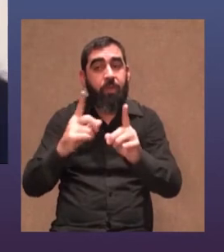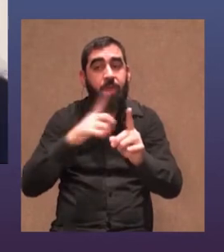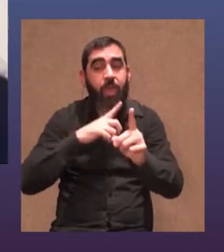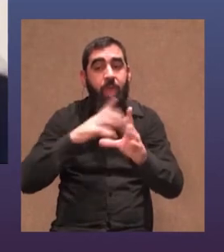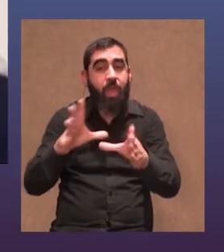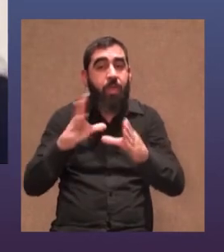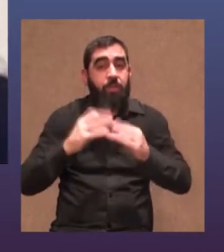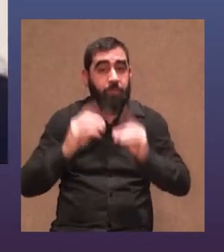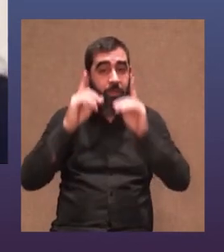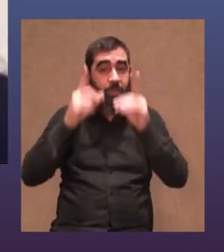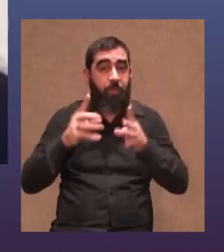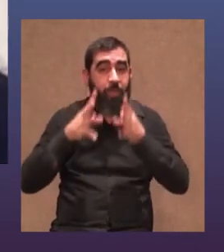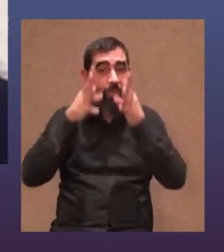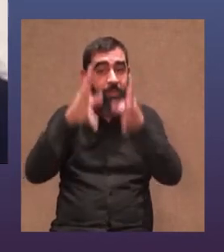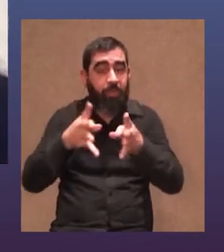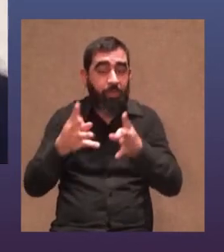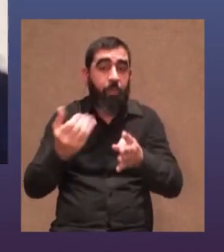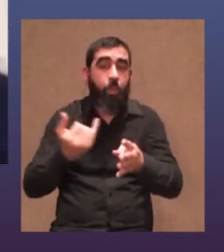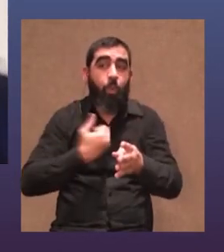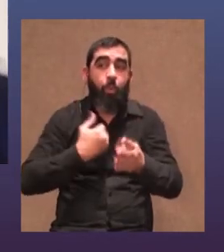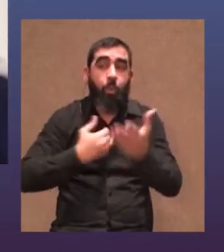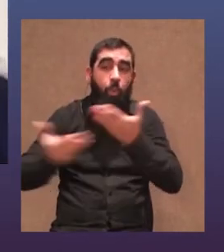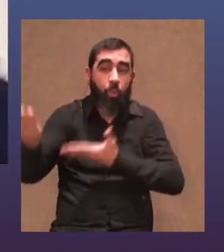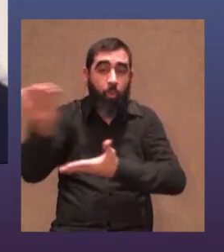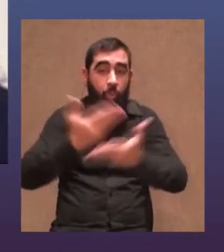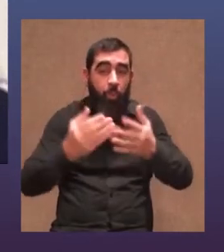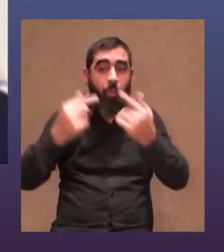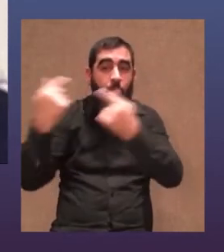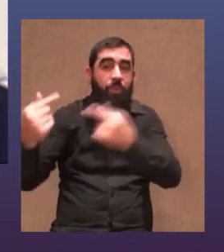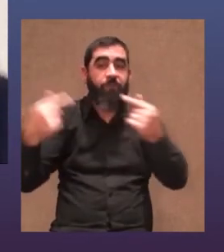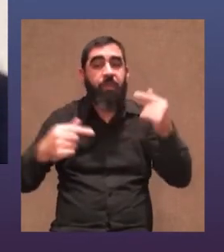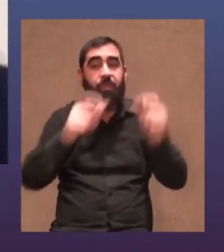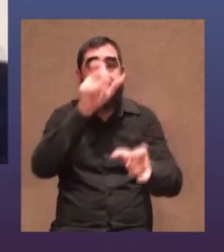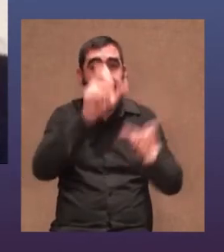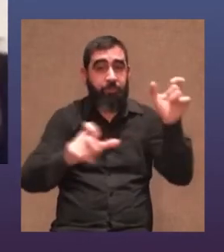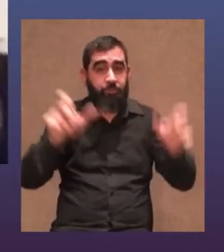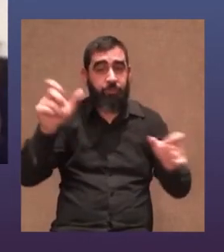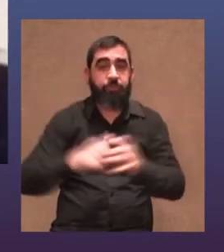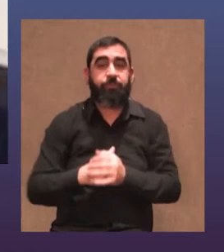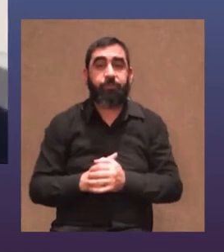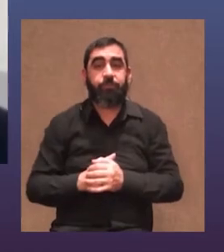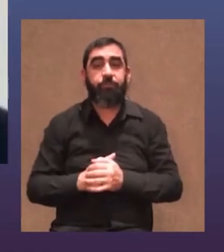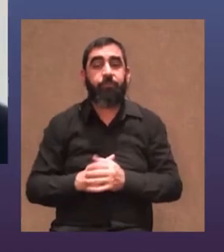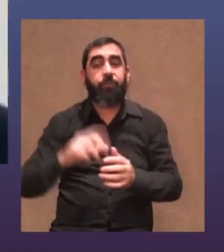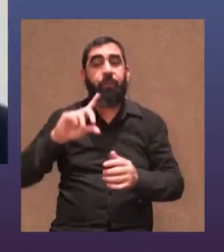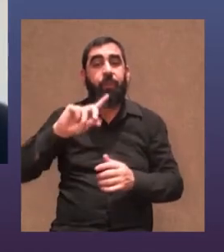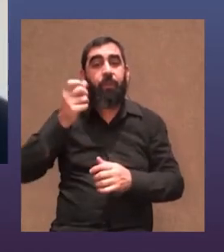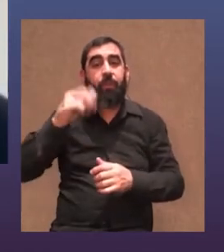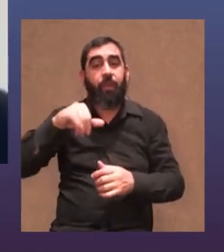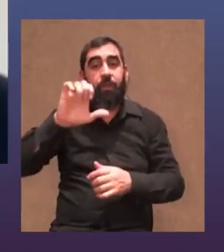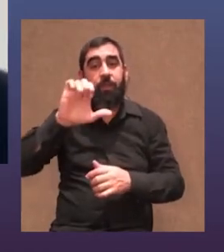¿no? Uh-huh. ¿Cómo dialogamos con otros públicos? Bien, muy bien. ¿Daniel?